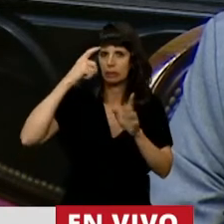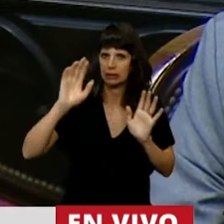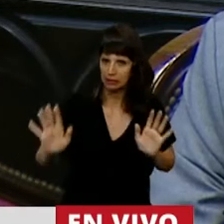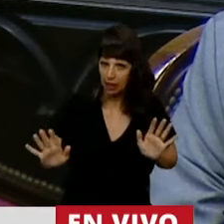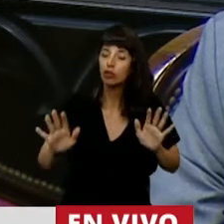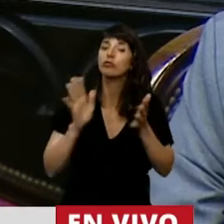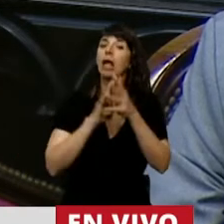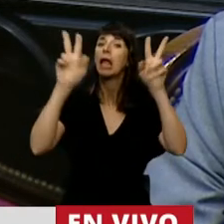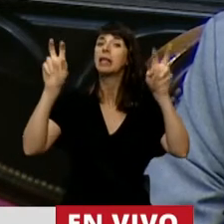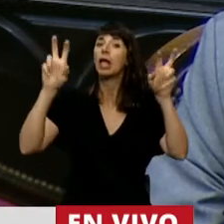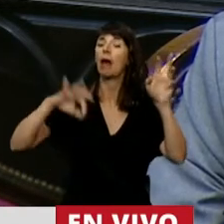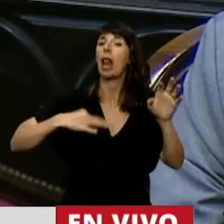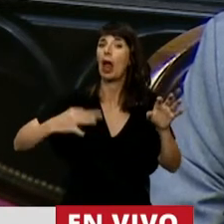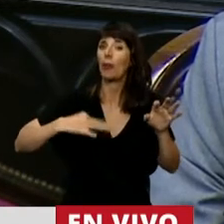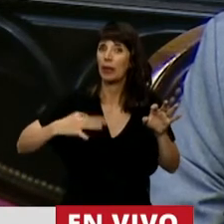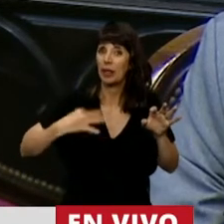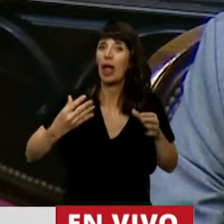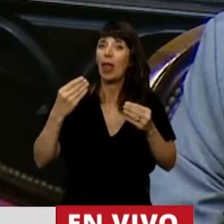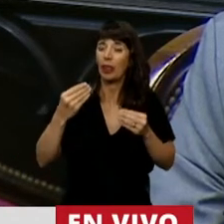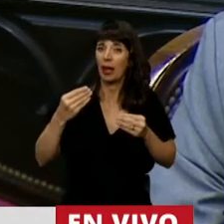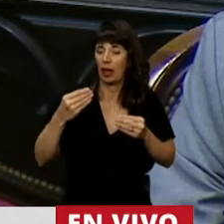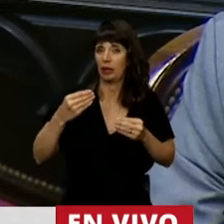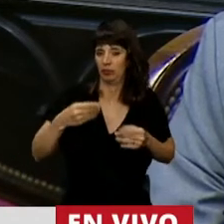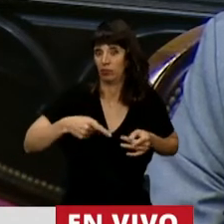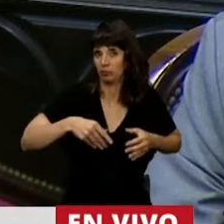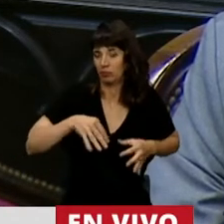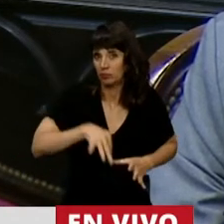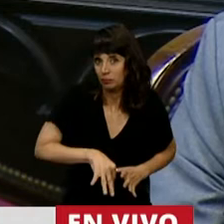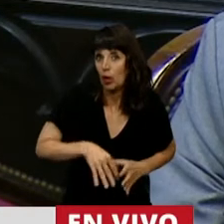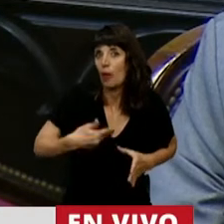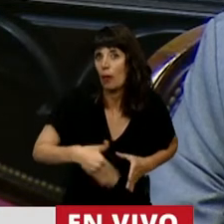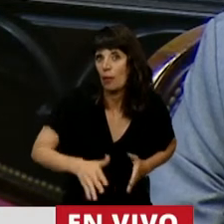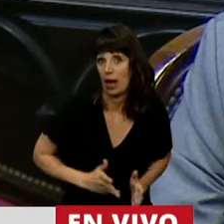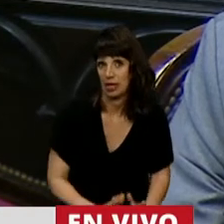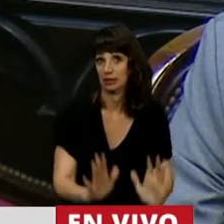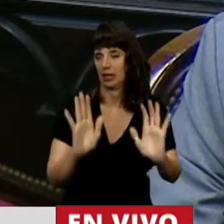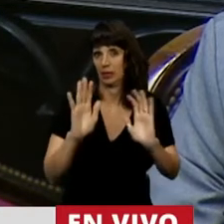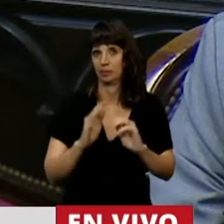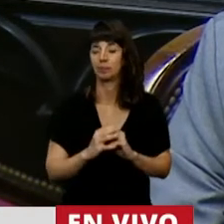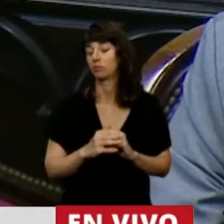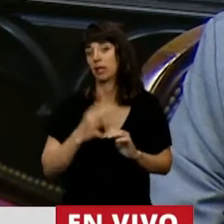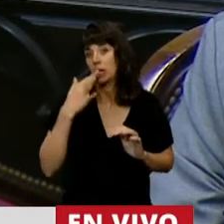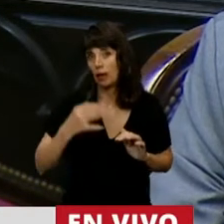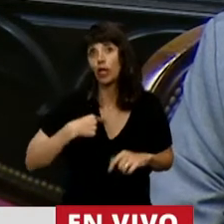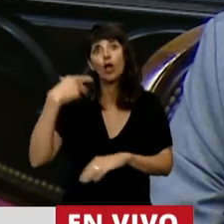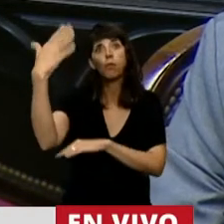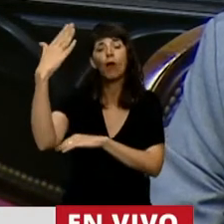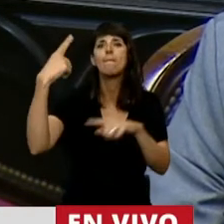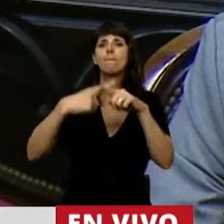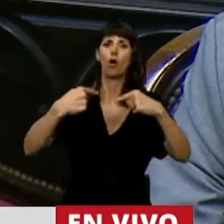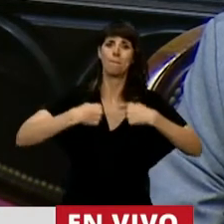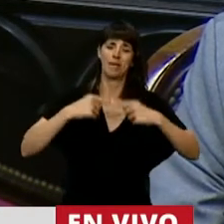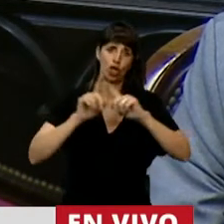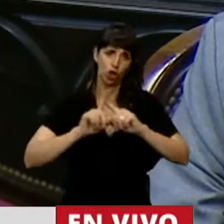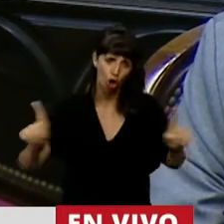de la vida de la persona por nacer. Mi intervención no lo es a título individual, como